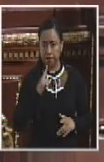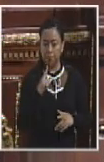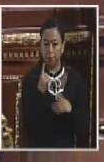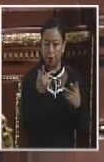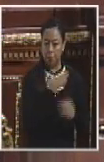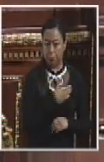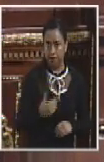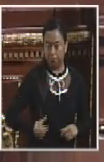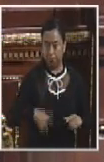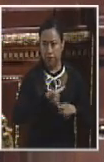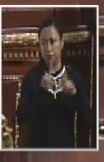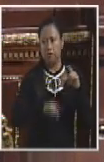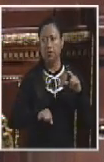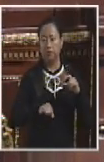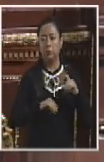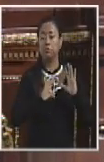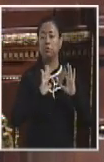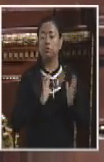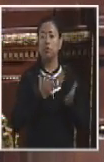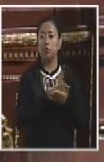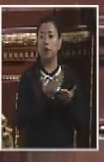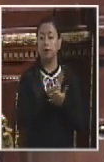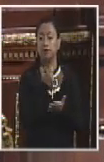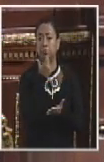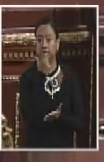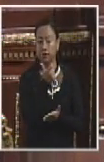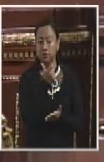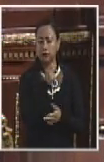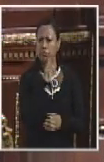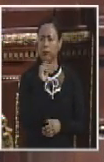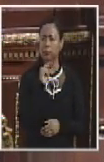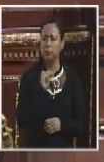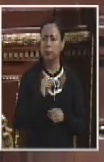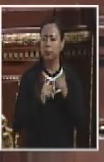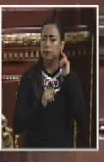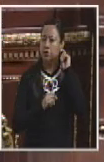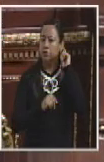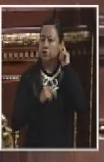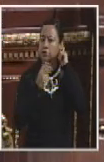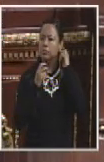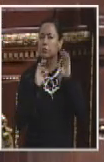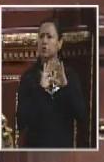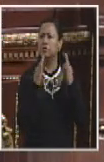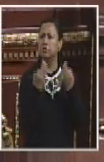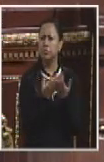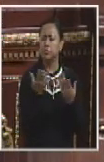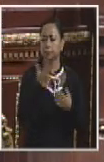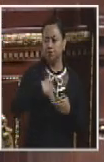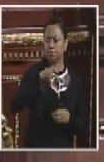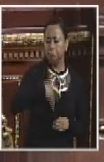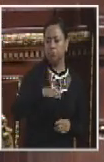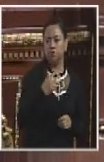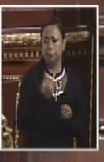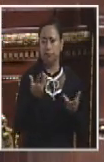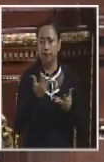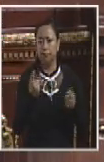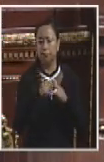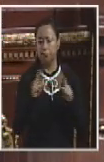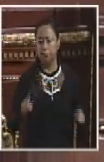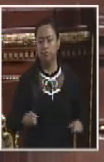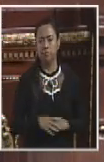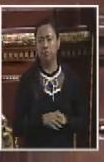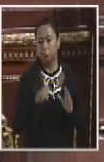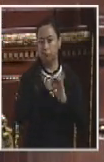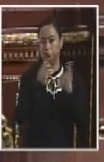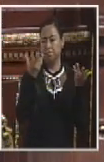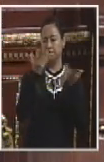fuero, ya que con esta nueva forma se busca que se pueda proceder penalmente contra el presidente de la República por actos de